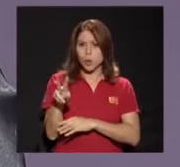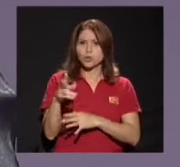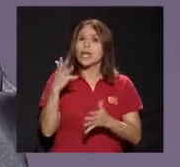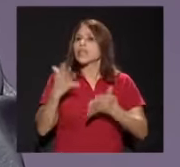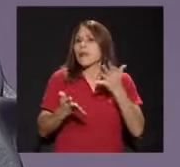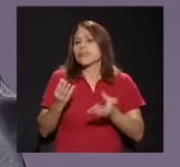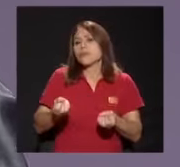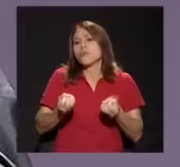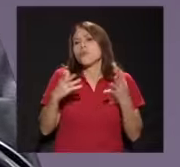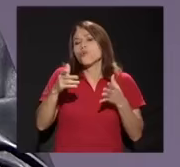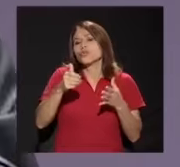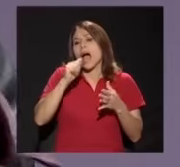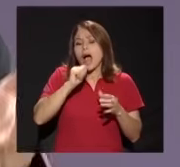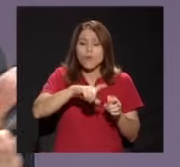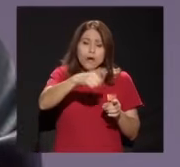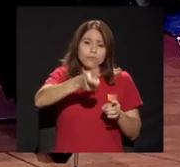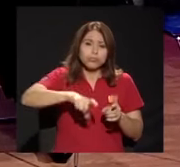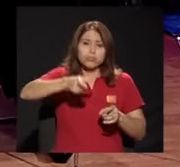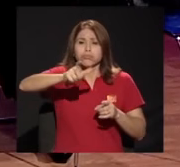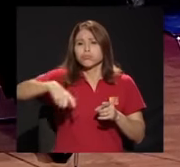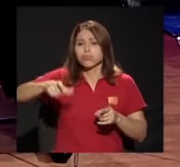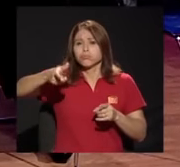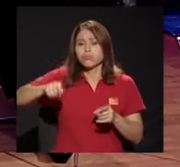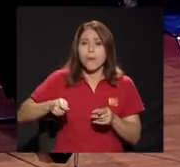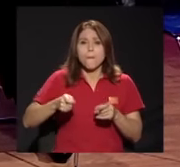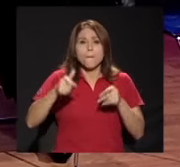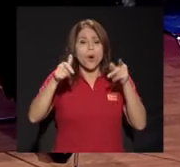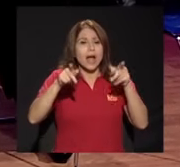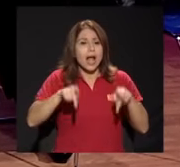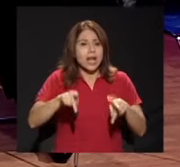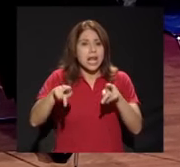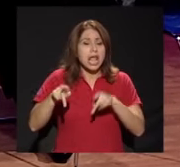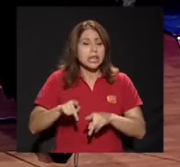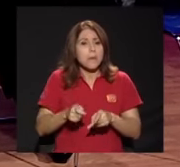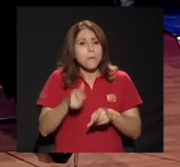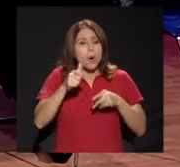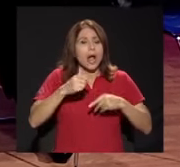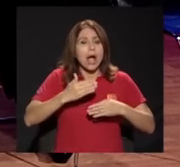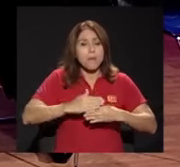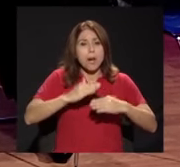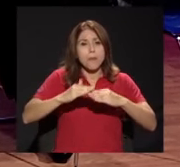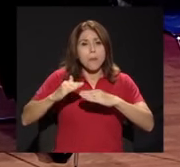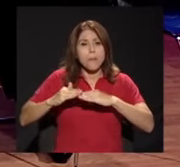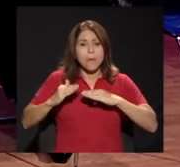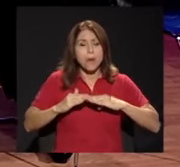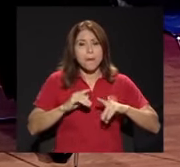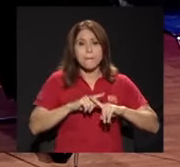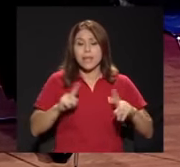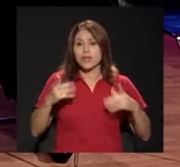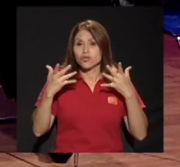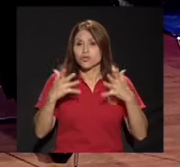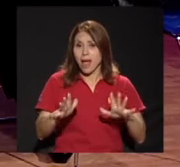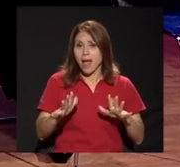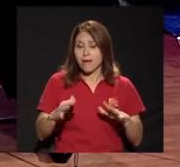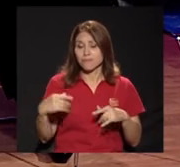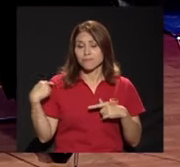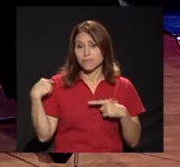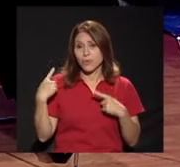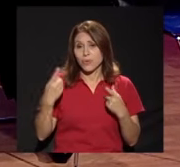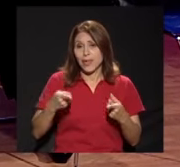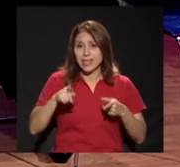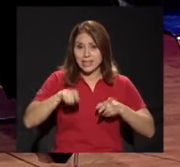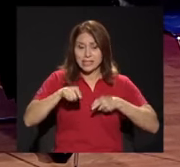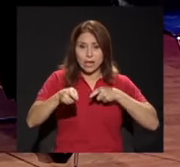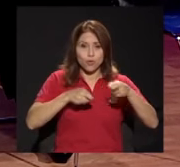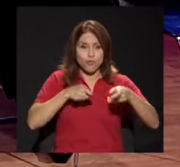muy poca gente, poco desarrollo urbano, ¿verdad? Sin embargo, ya para entonces fue necesario regular